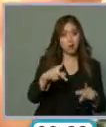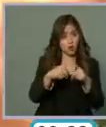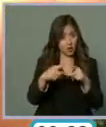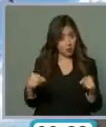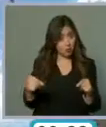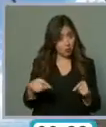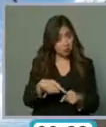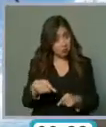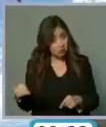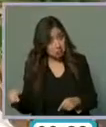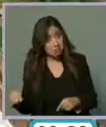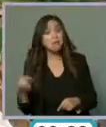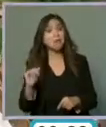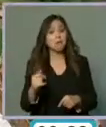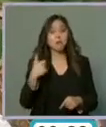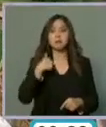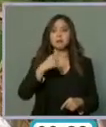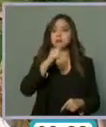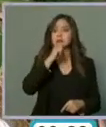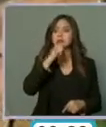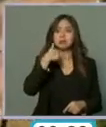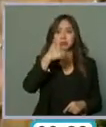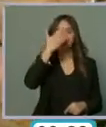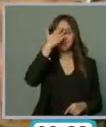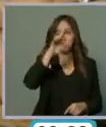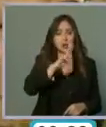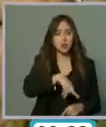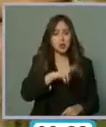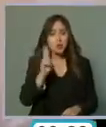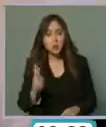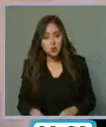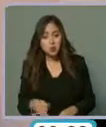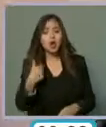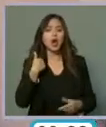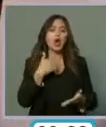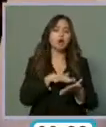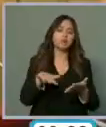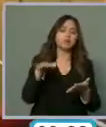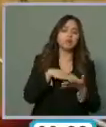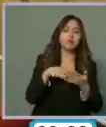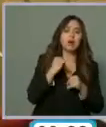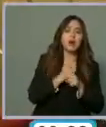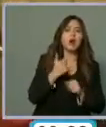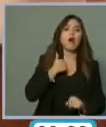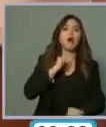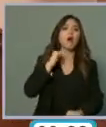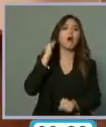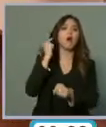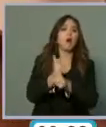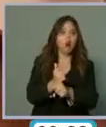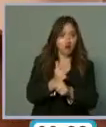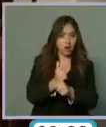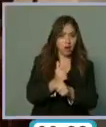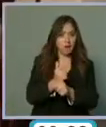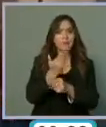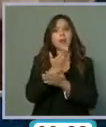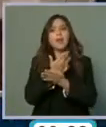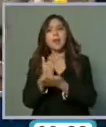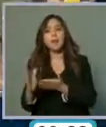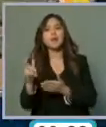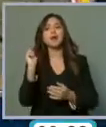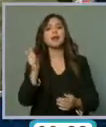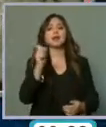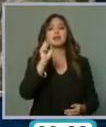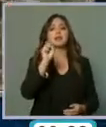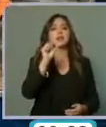costera. Yo la verdad no la conocía, me vine enterando ya tenemos ahora. tarea, chicos. Así que además del fuerte de San Diego y